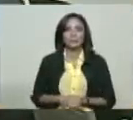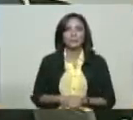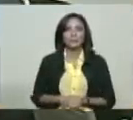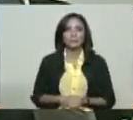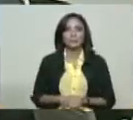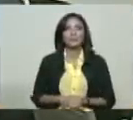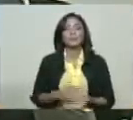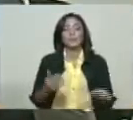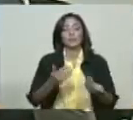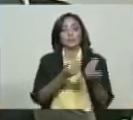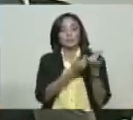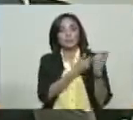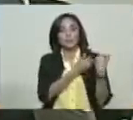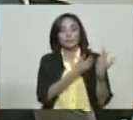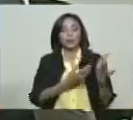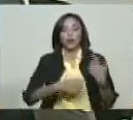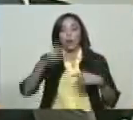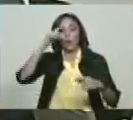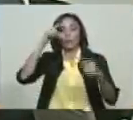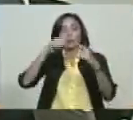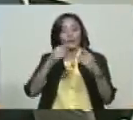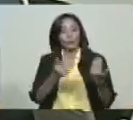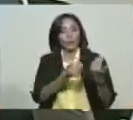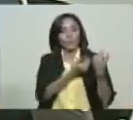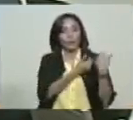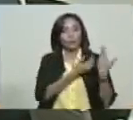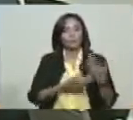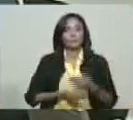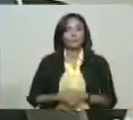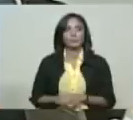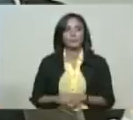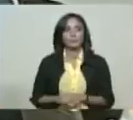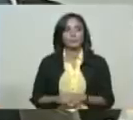Es una gran tarea de nuestra generación.